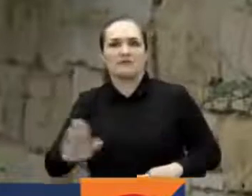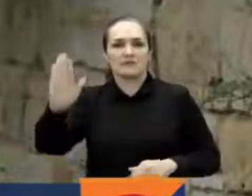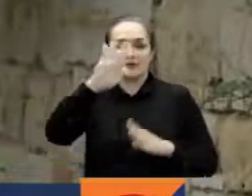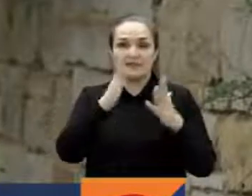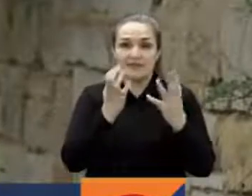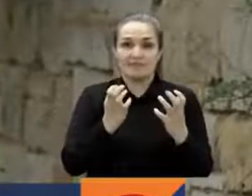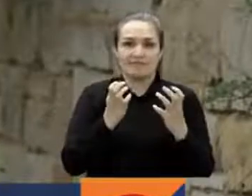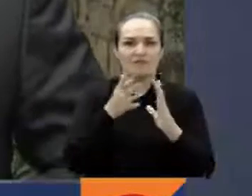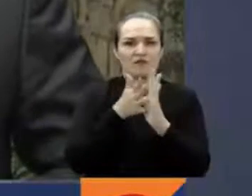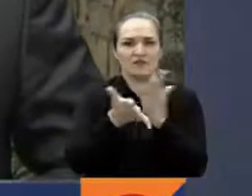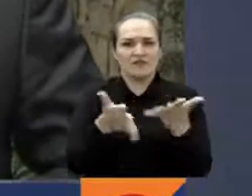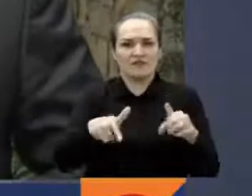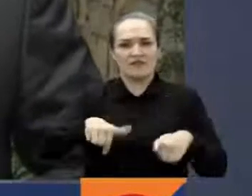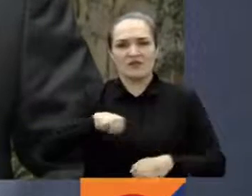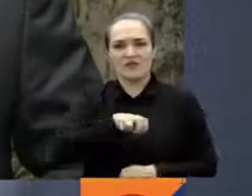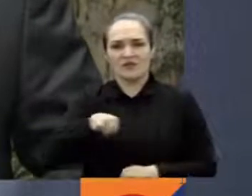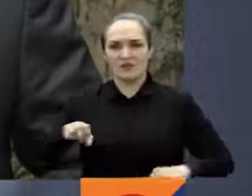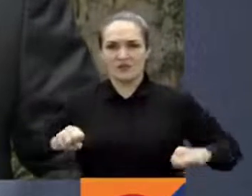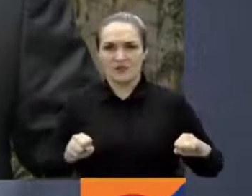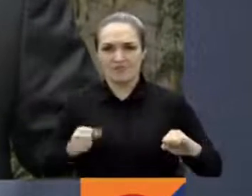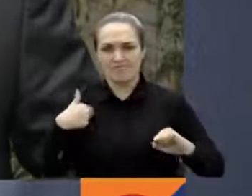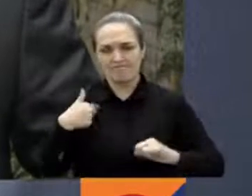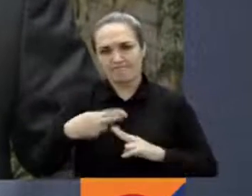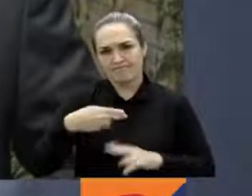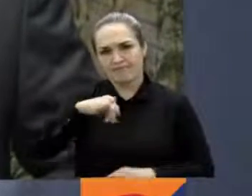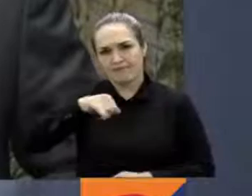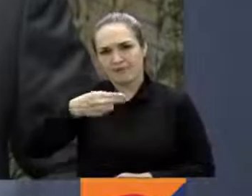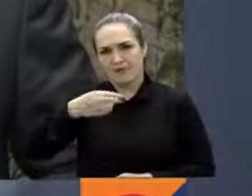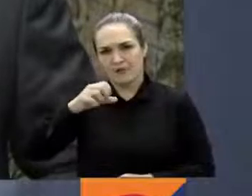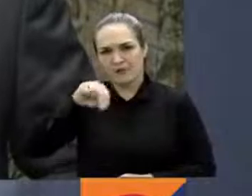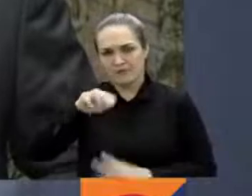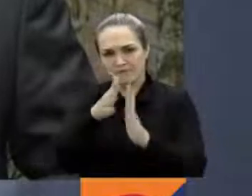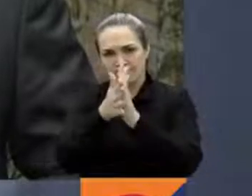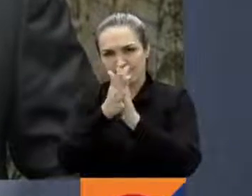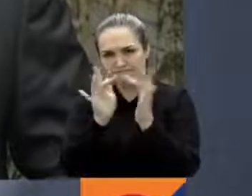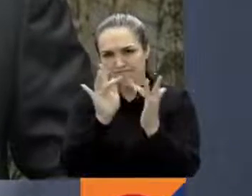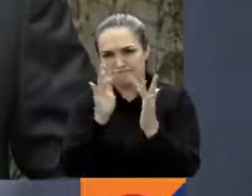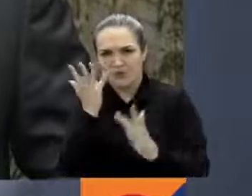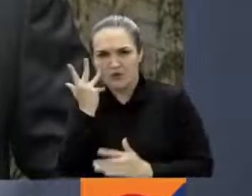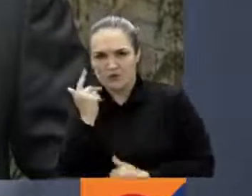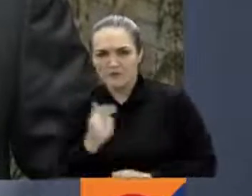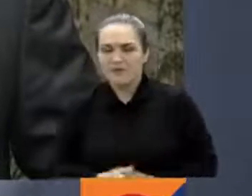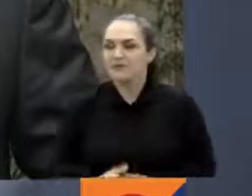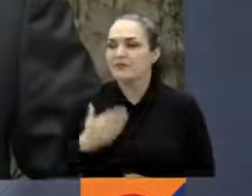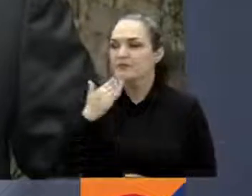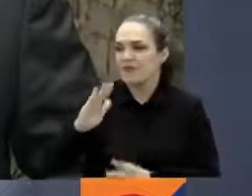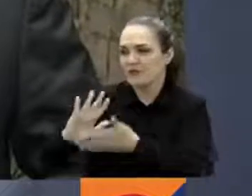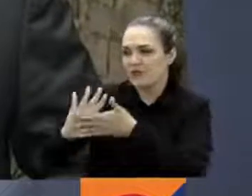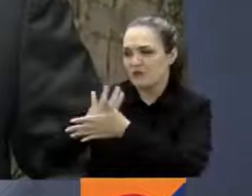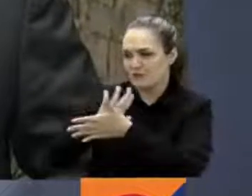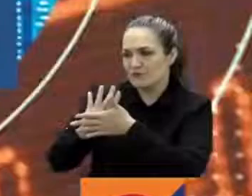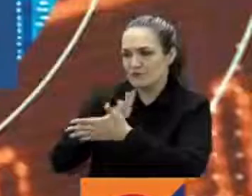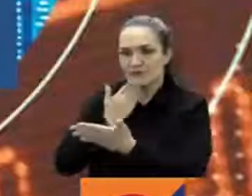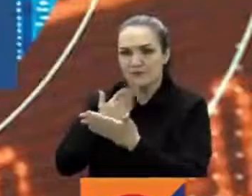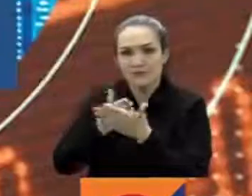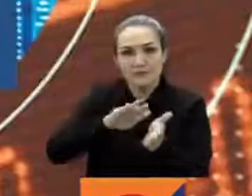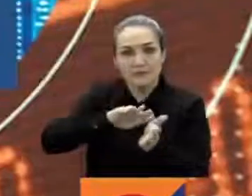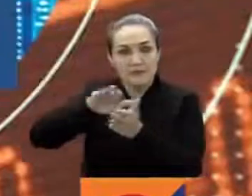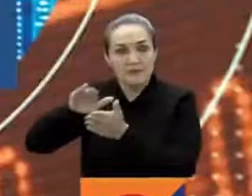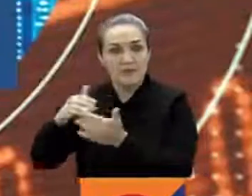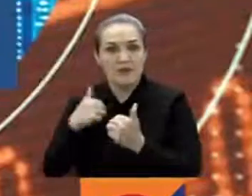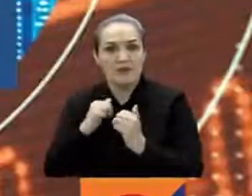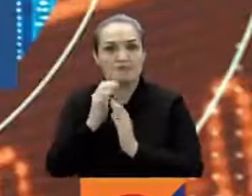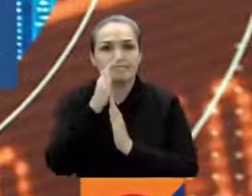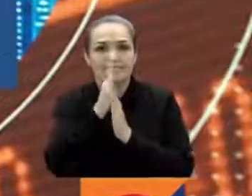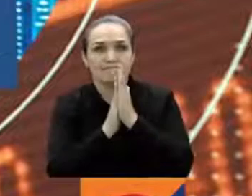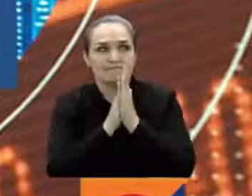por el momento. Desde el norte de Bogotá, John López, RTVC Noticias Conectados 24/7. John, muchas gracias por esta información. Y la expectativa